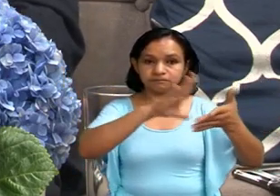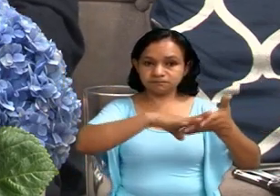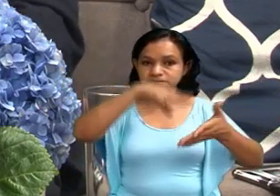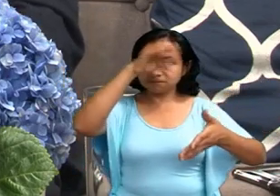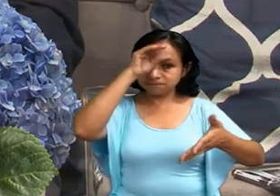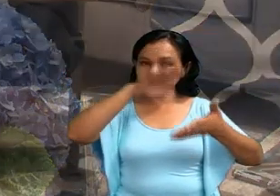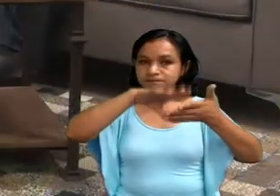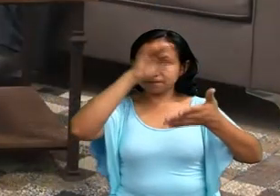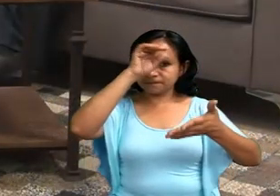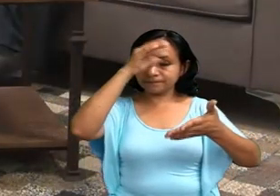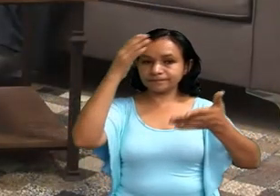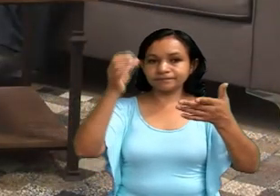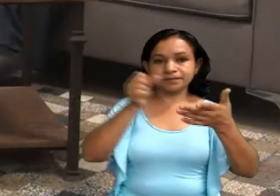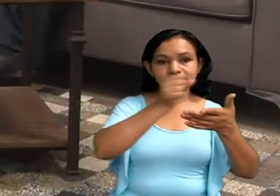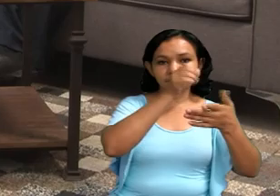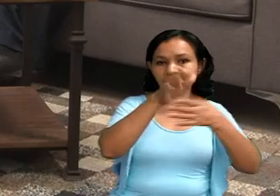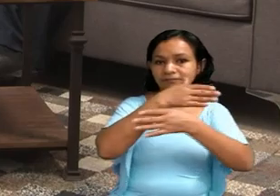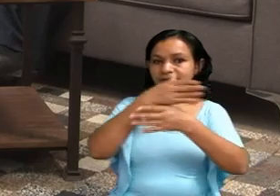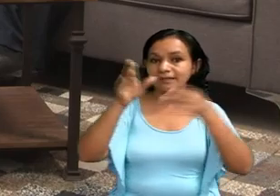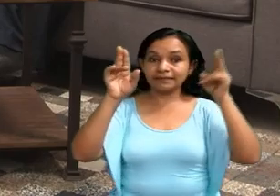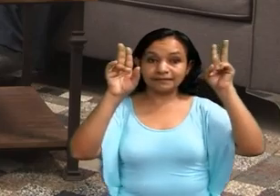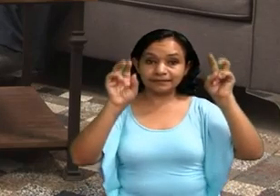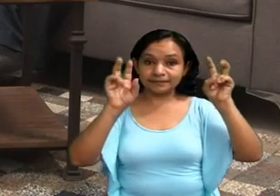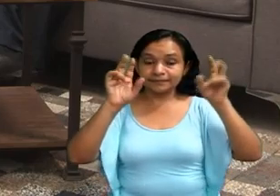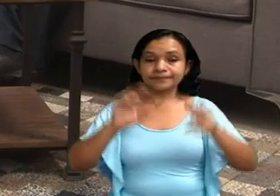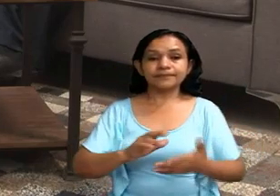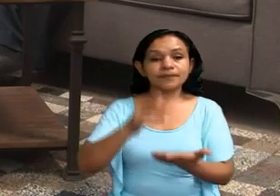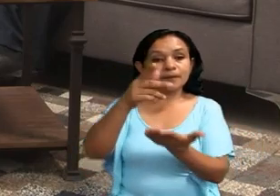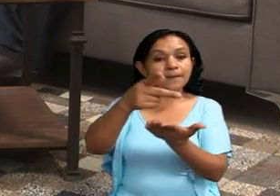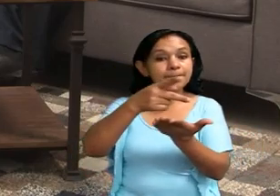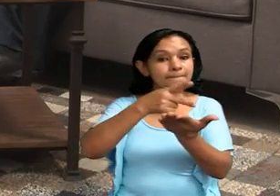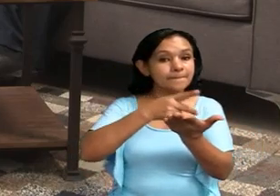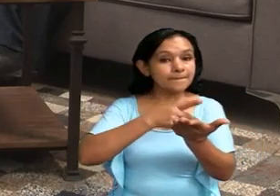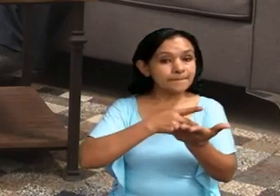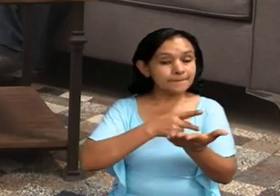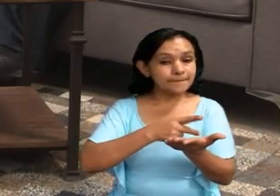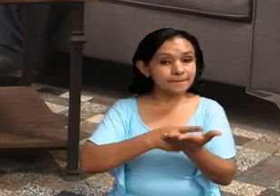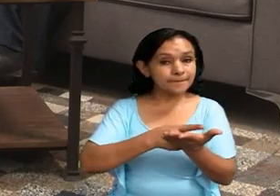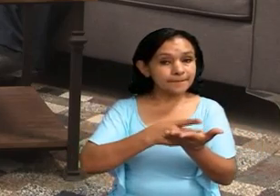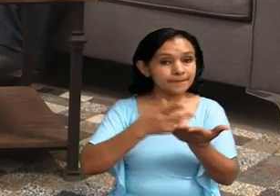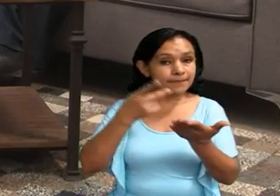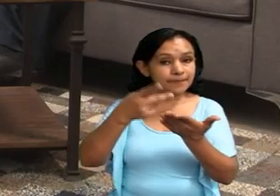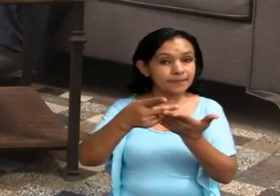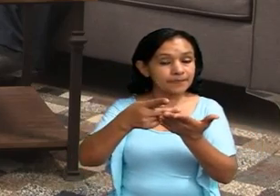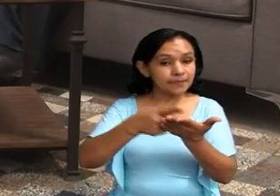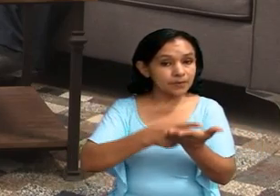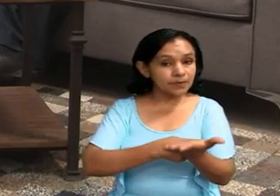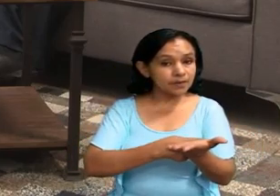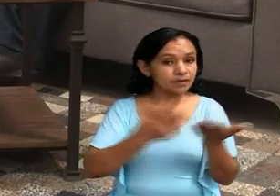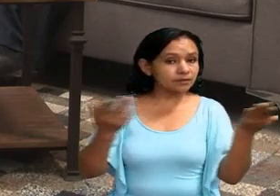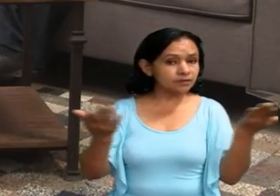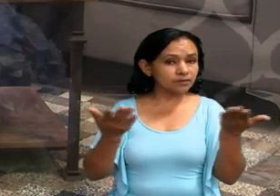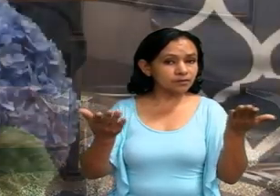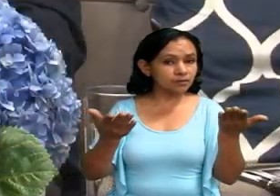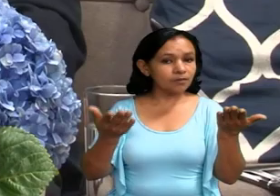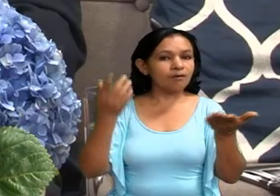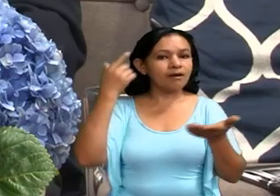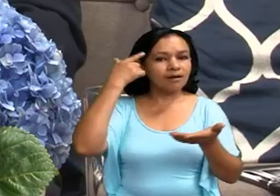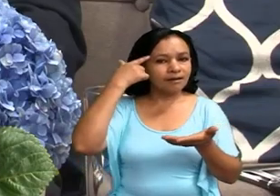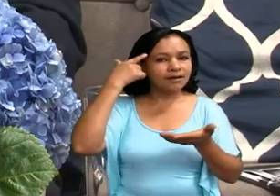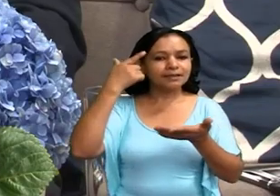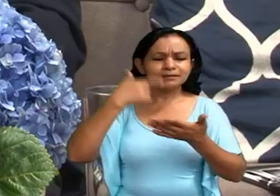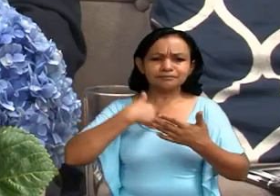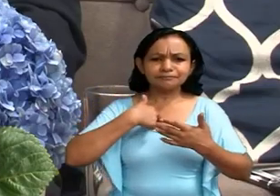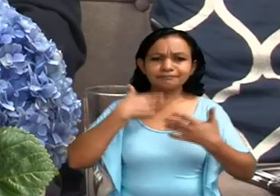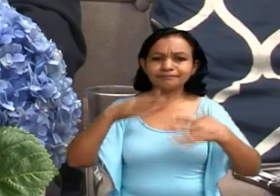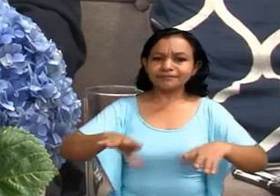más amplio, mucho más grande. Este es un proyecto que lo hemos agarrado y tomado con mucho cariño,